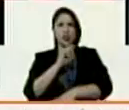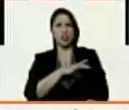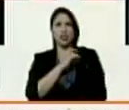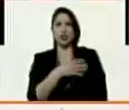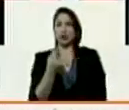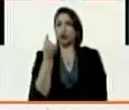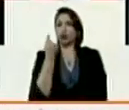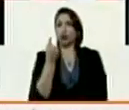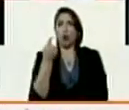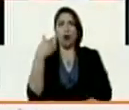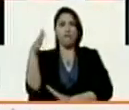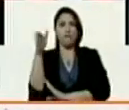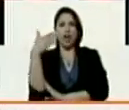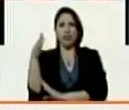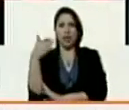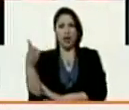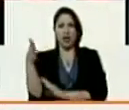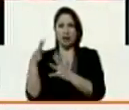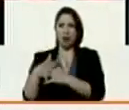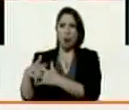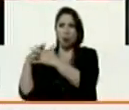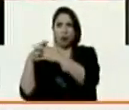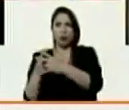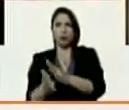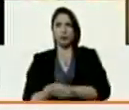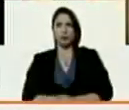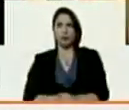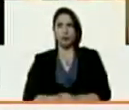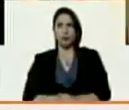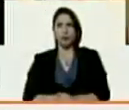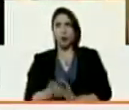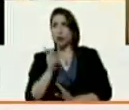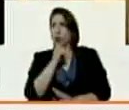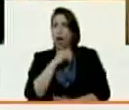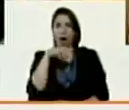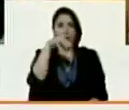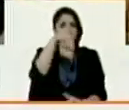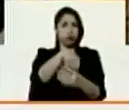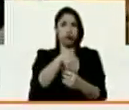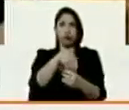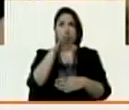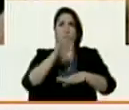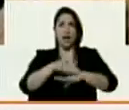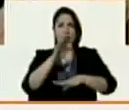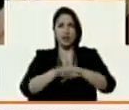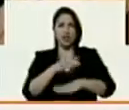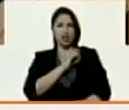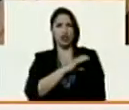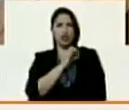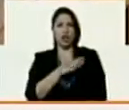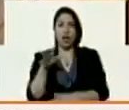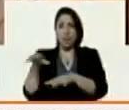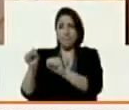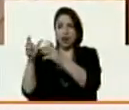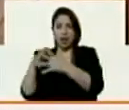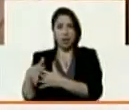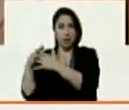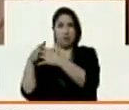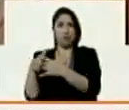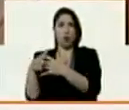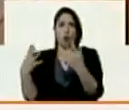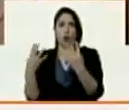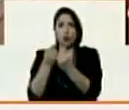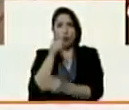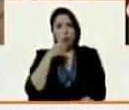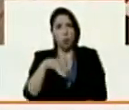sola bandera de Estados Unidos. No está metido en lo que ocurre en Chile el imperialismo junto al